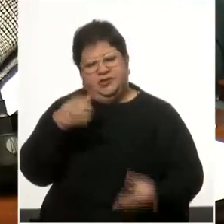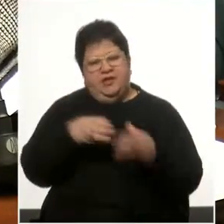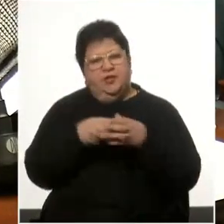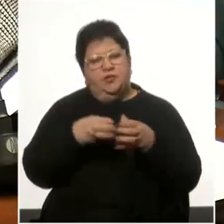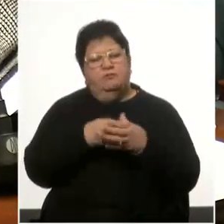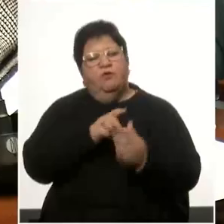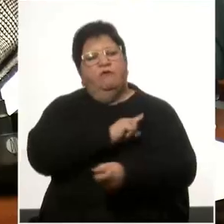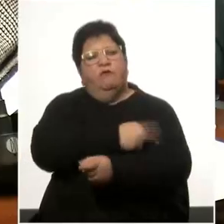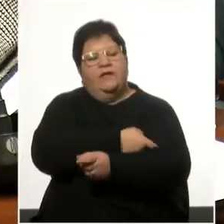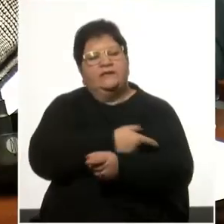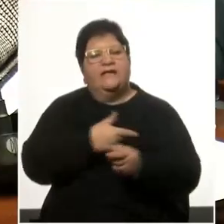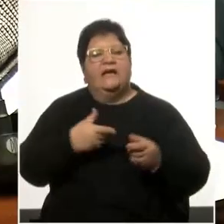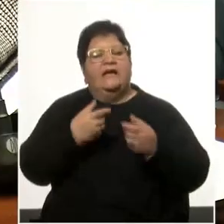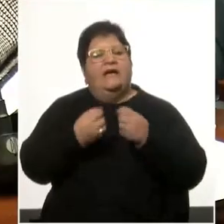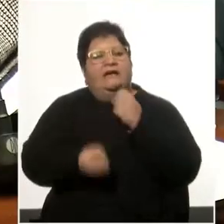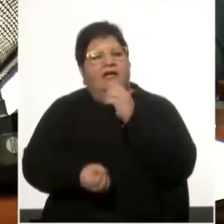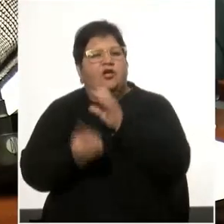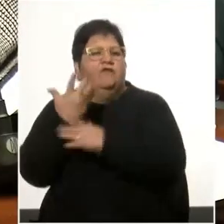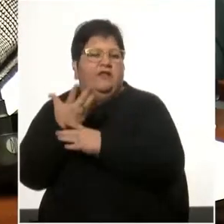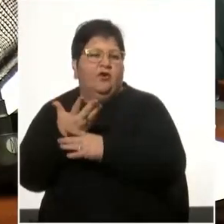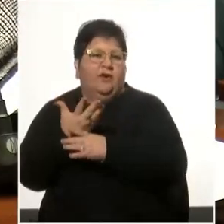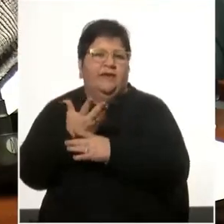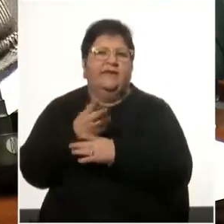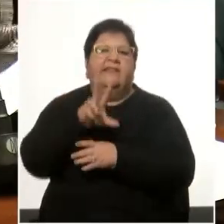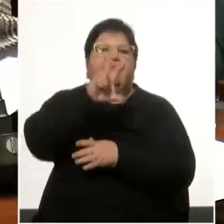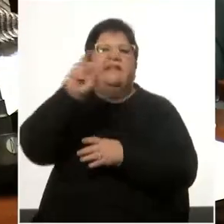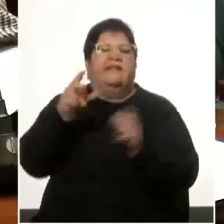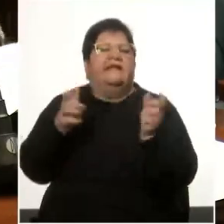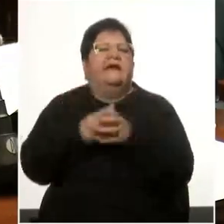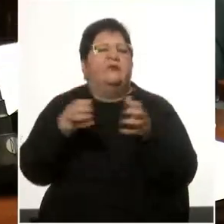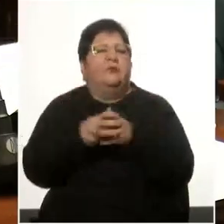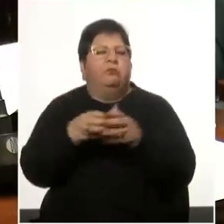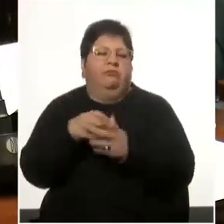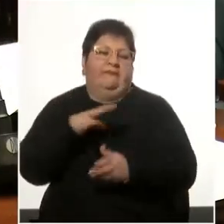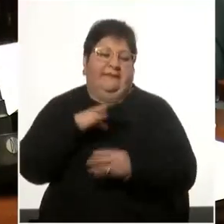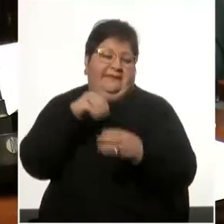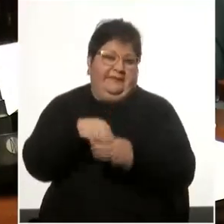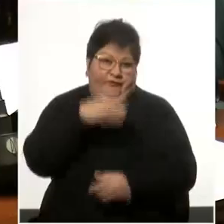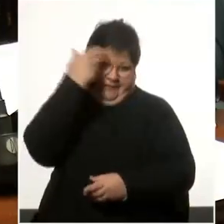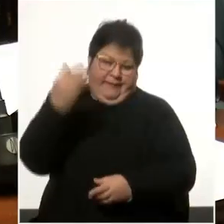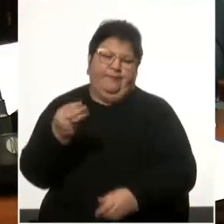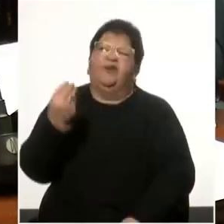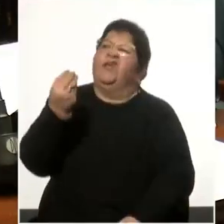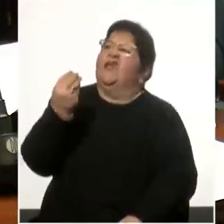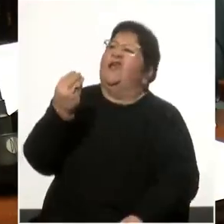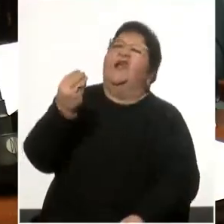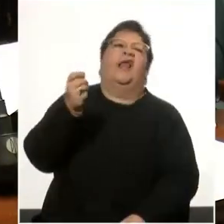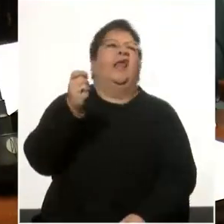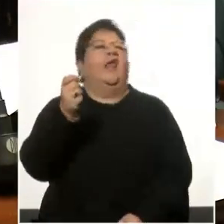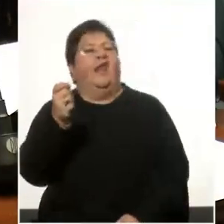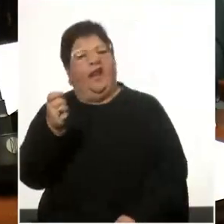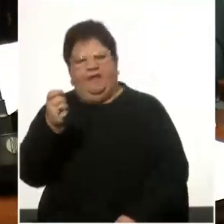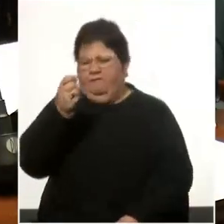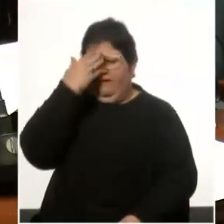de los 30 y pico grupos que forman el Frente que dicen que es un partido. ¿Quién es el Frente Amplio? ¿Quién es